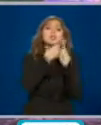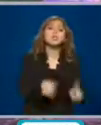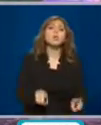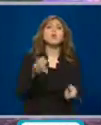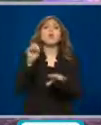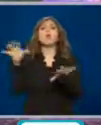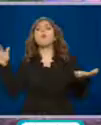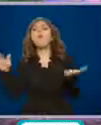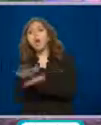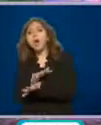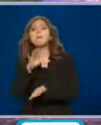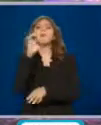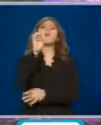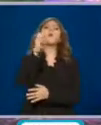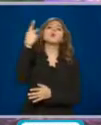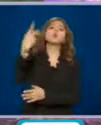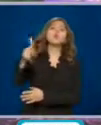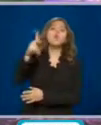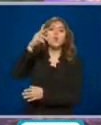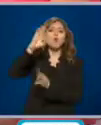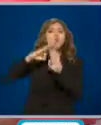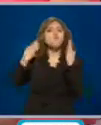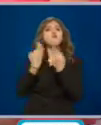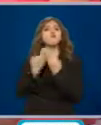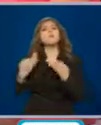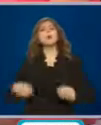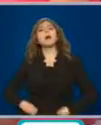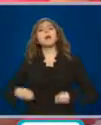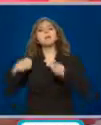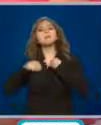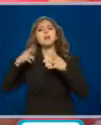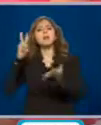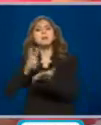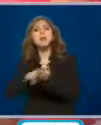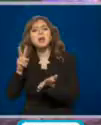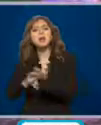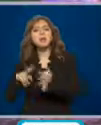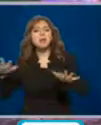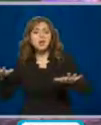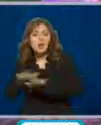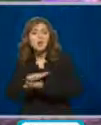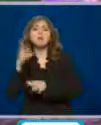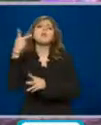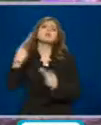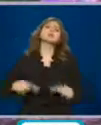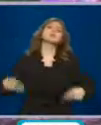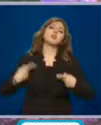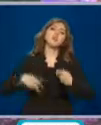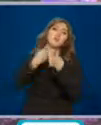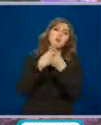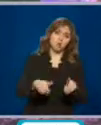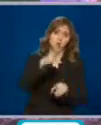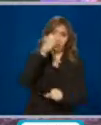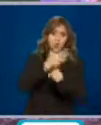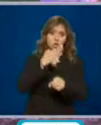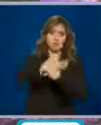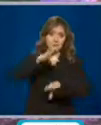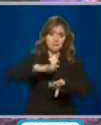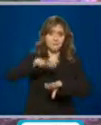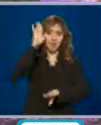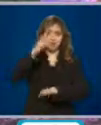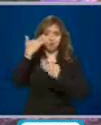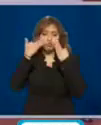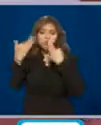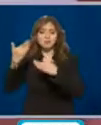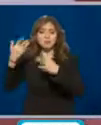cambios y cuestiones de valores, etcétera. Entonces, de alguna manera, pues sí vemos este fenómeno en el sentido de que se van juntando